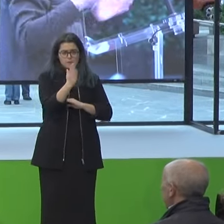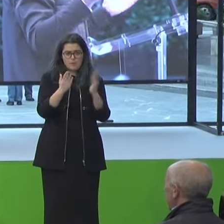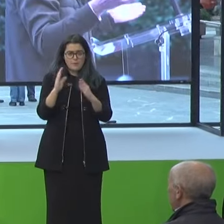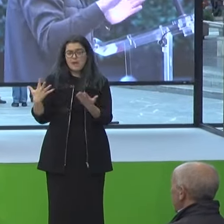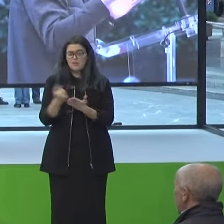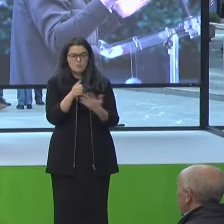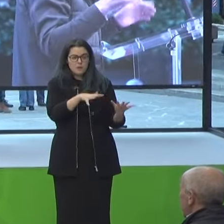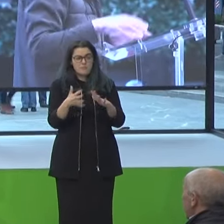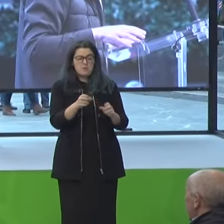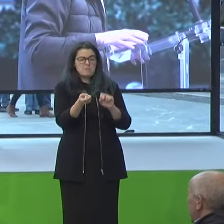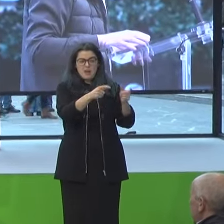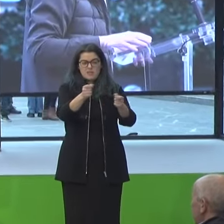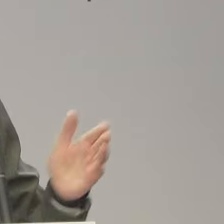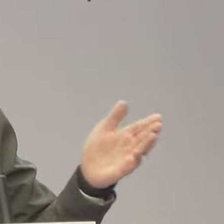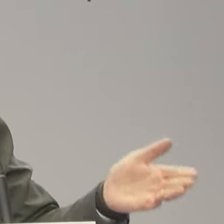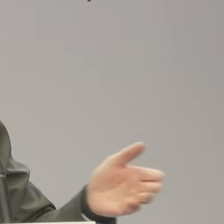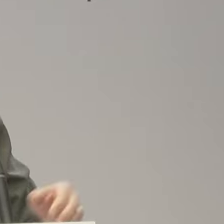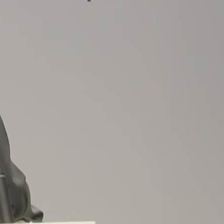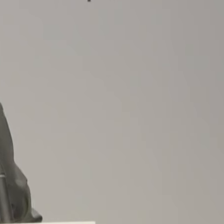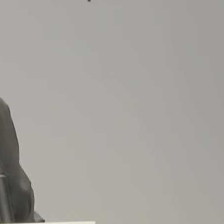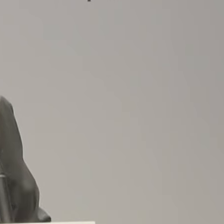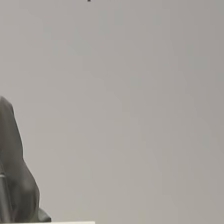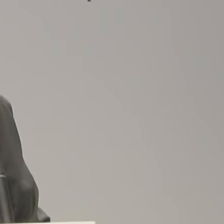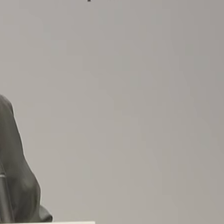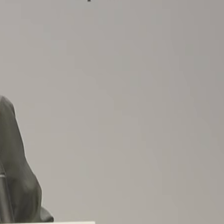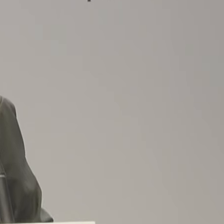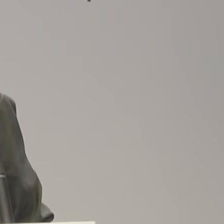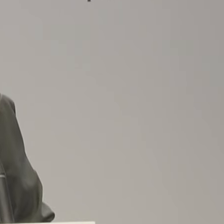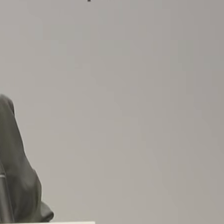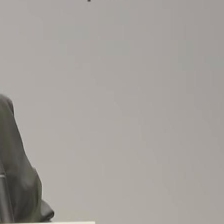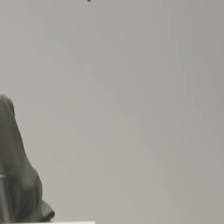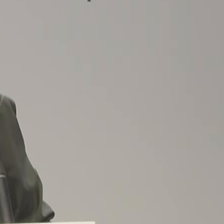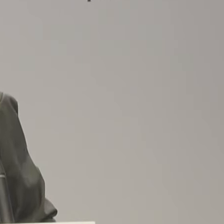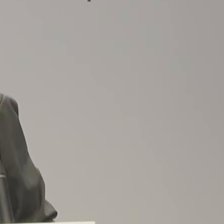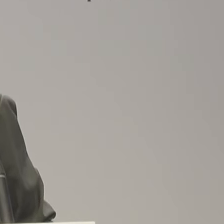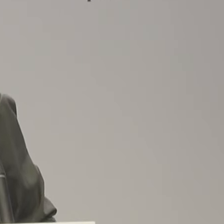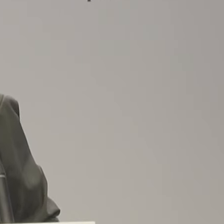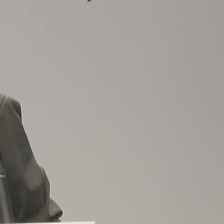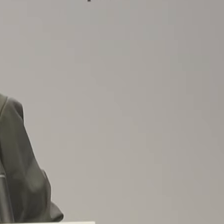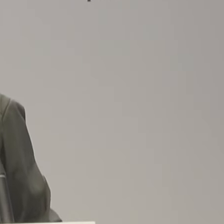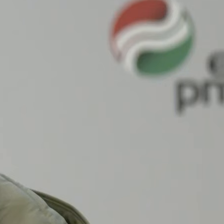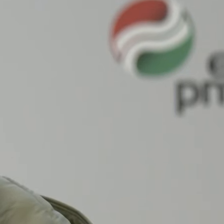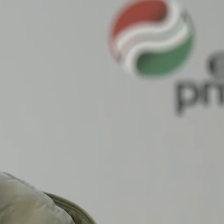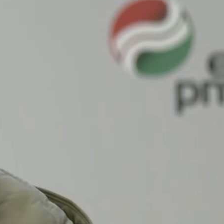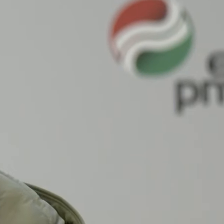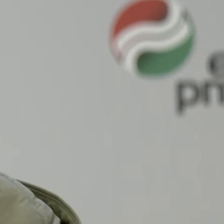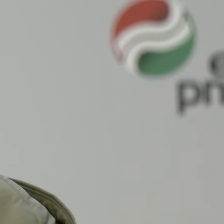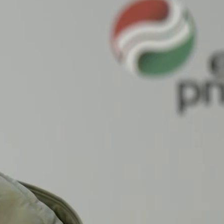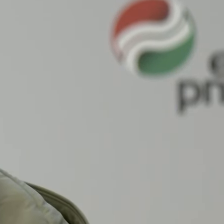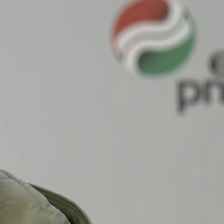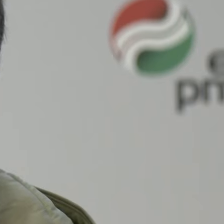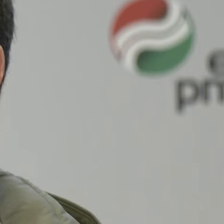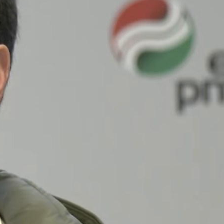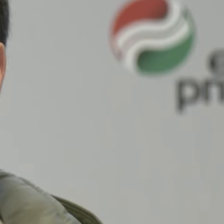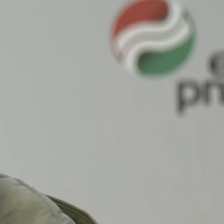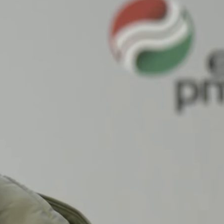dicen cosas más o menos parecidas que el resultado del domingo está muy muy muy apretado y que casi un